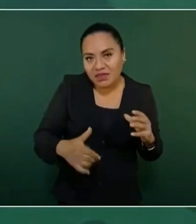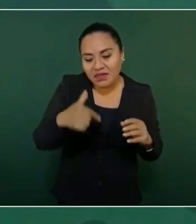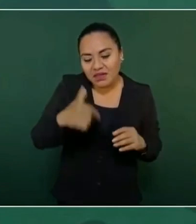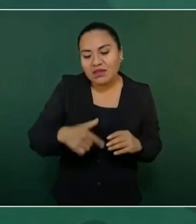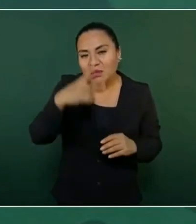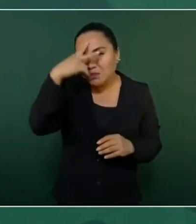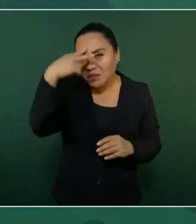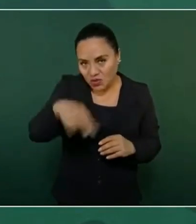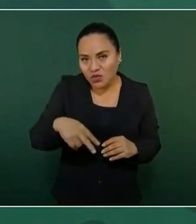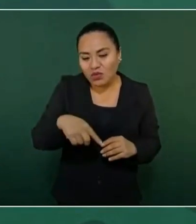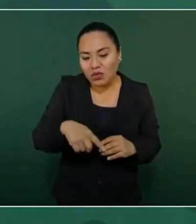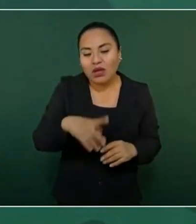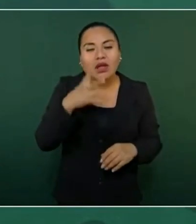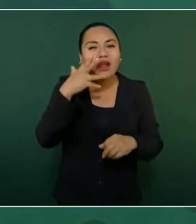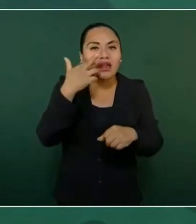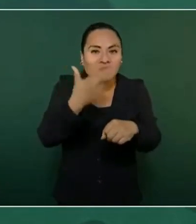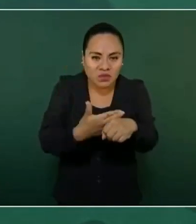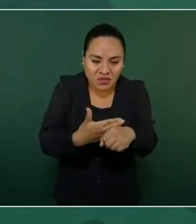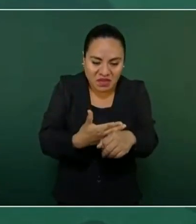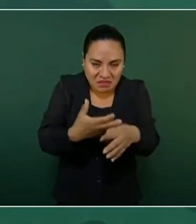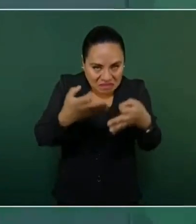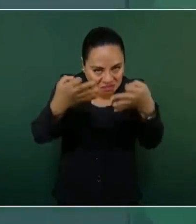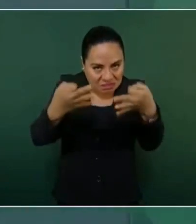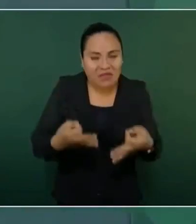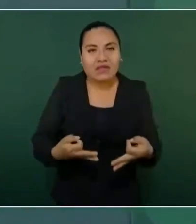de los trabajadores mexicanos.